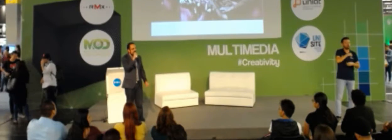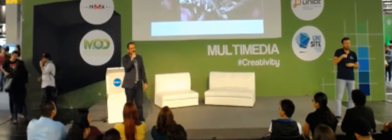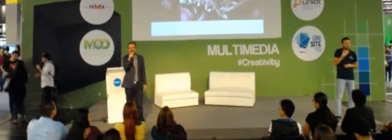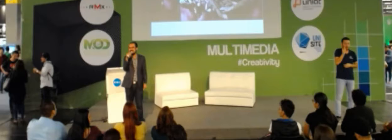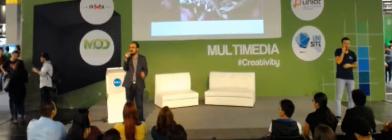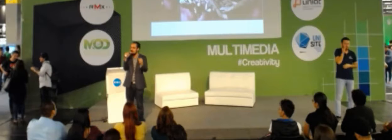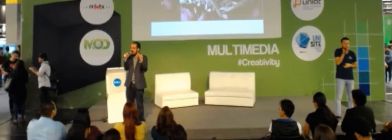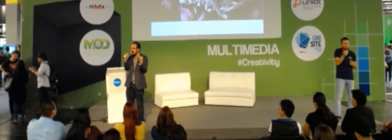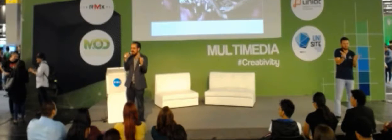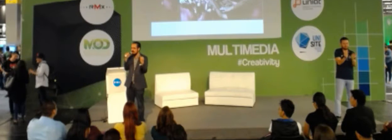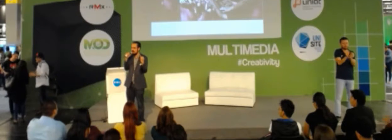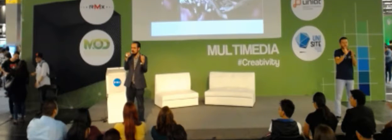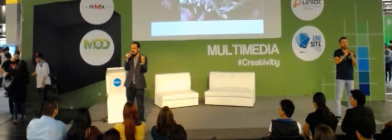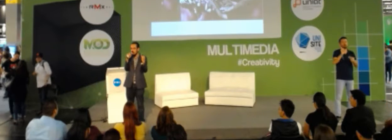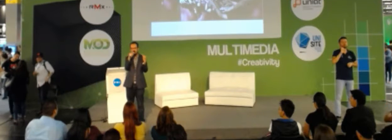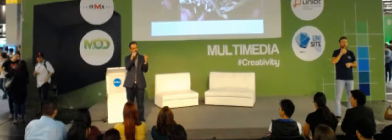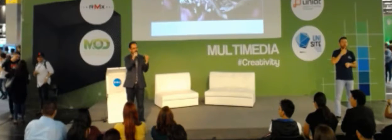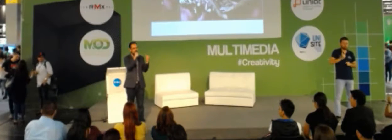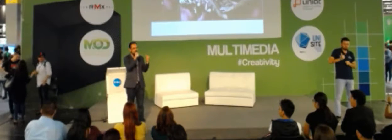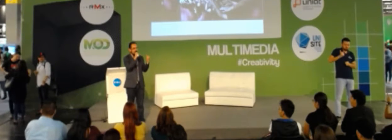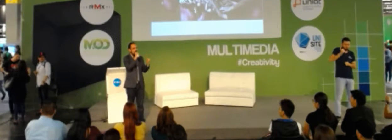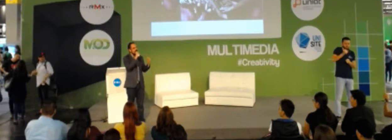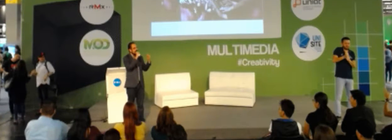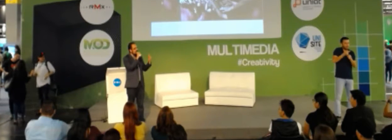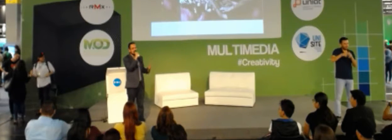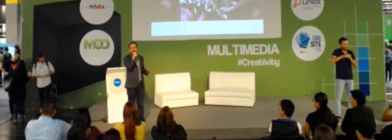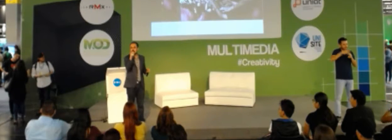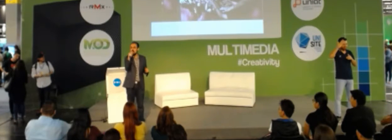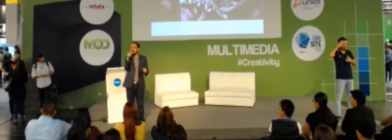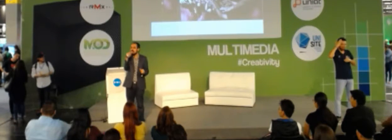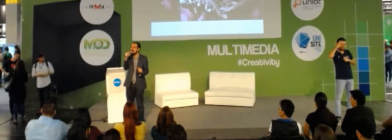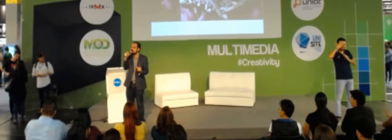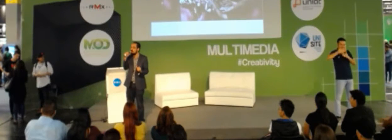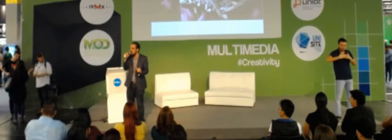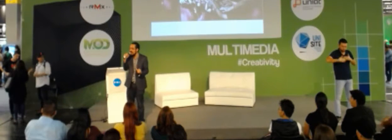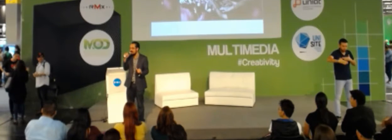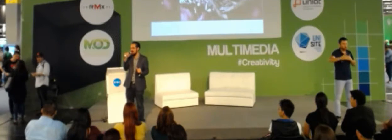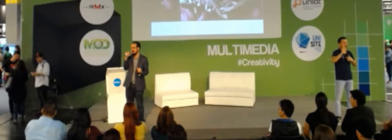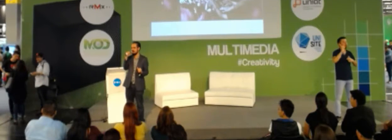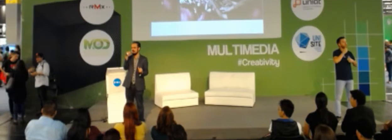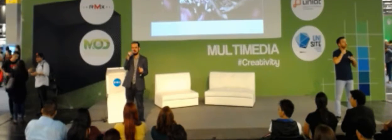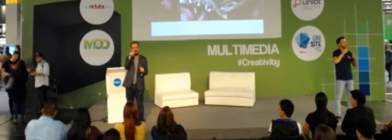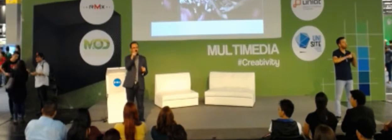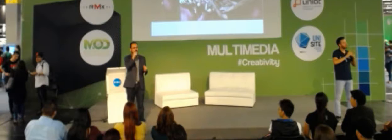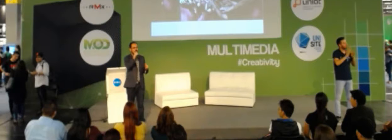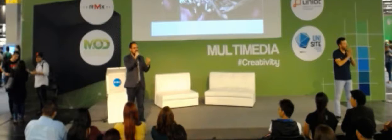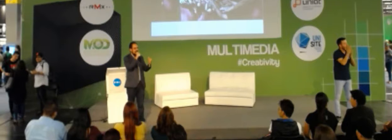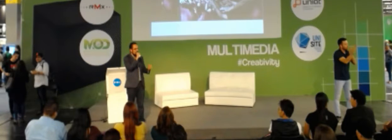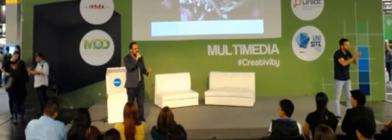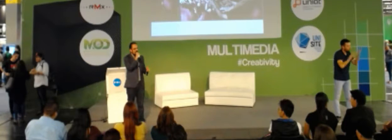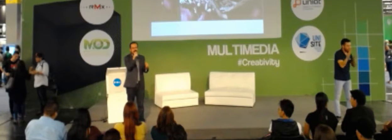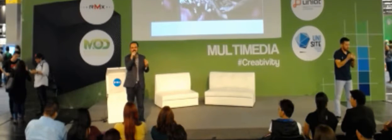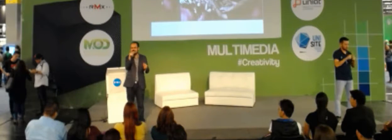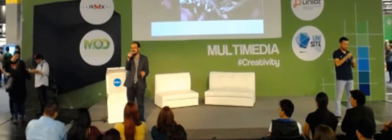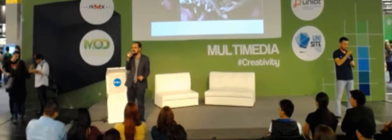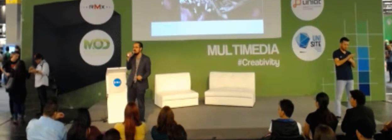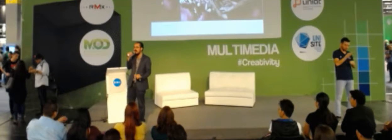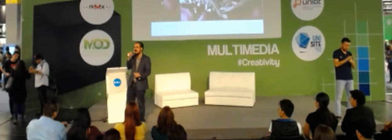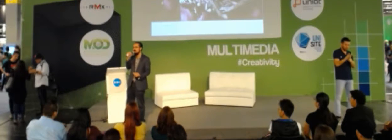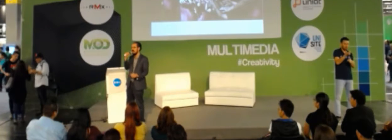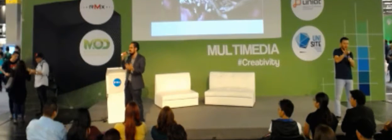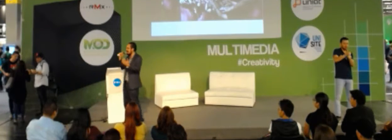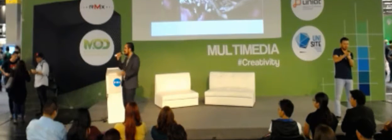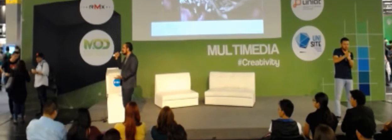sordos se empoderen, número uno. Queremos que los sordos estudien preparatoria,